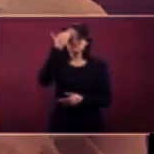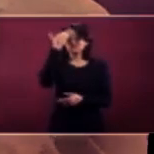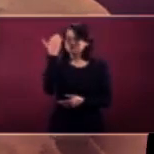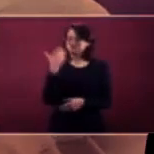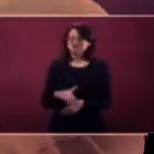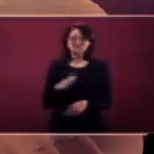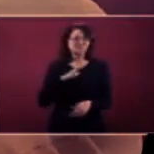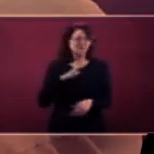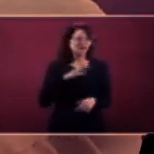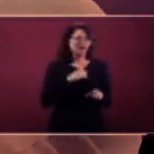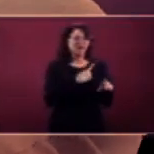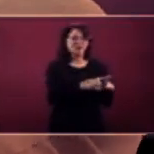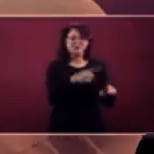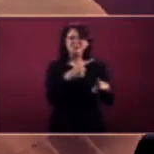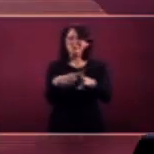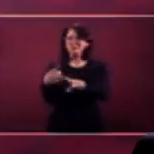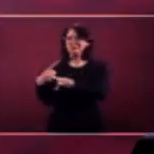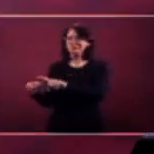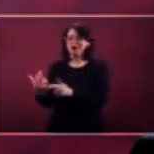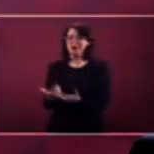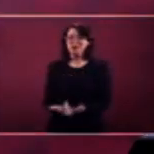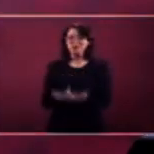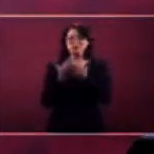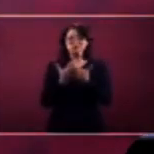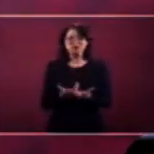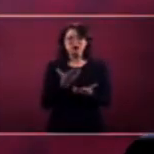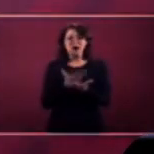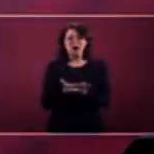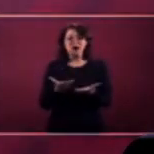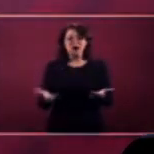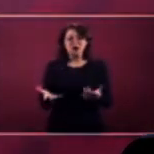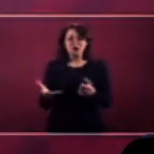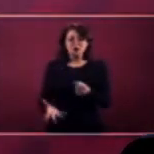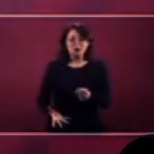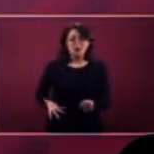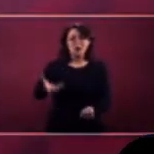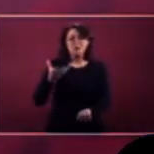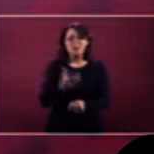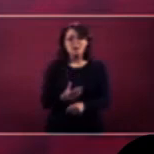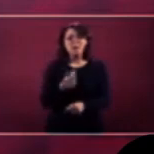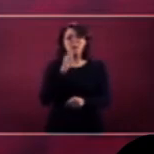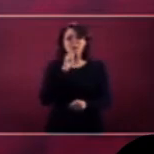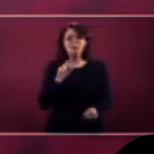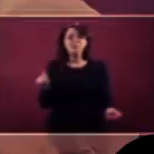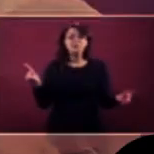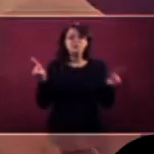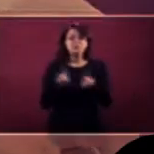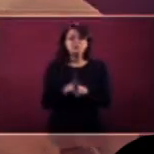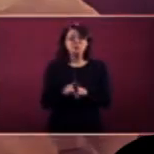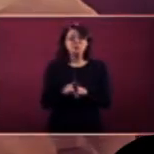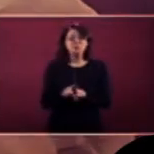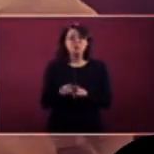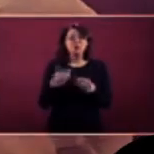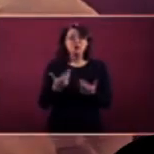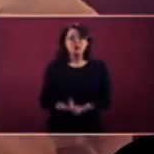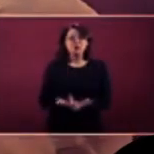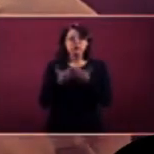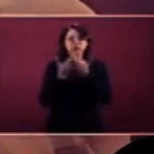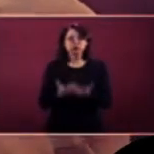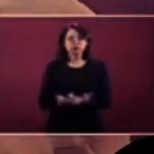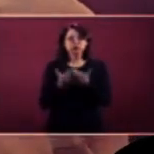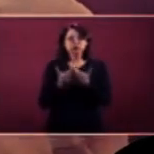perfectamente, ahora se le va a sumar algo más. Somos también uno de los países más ricos